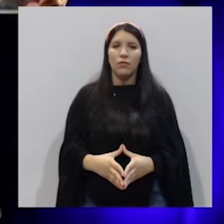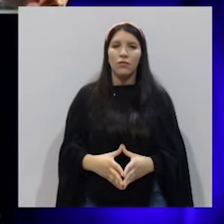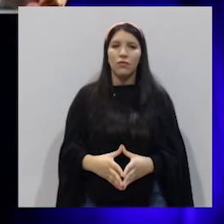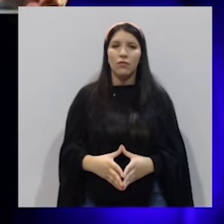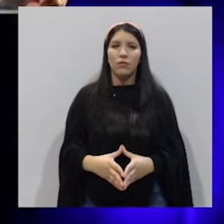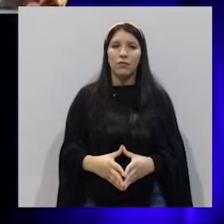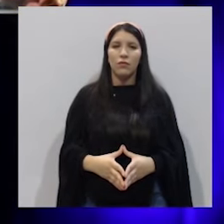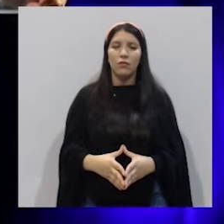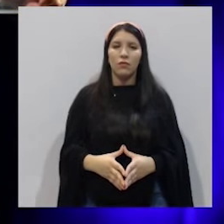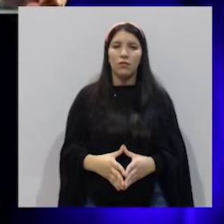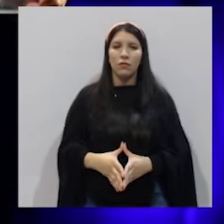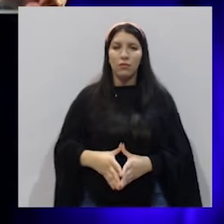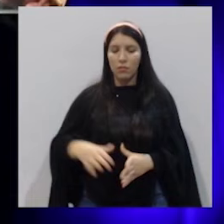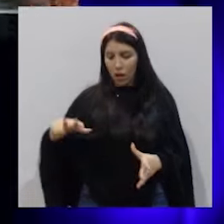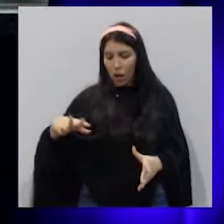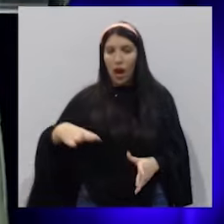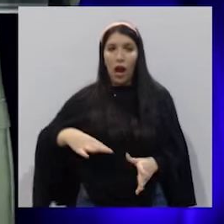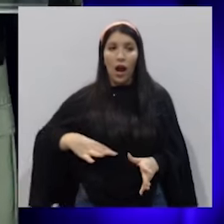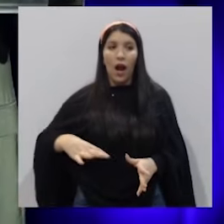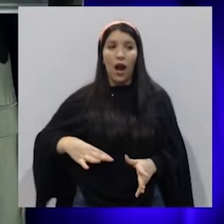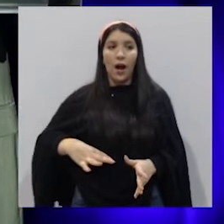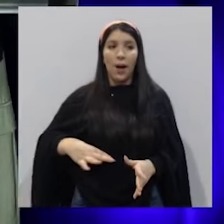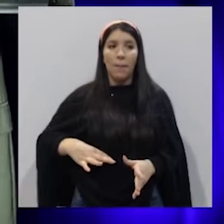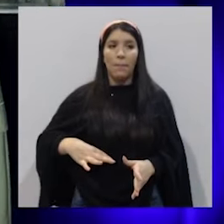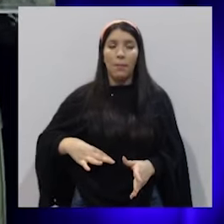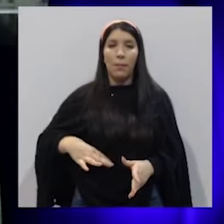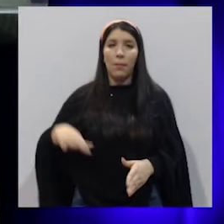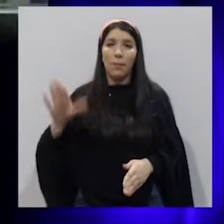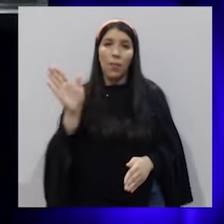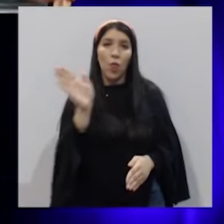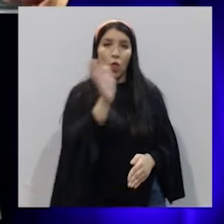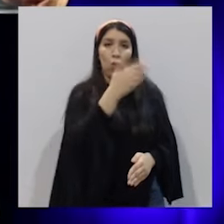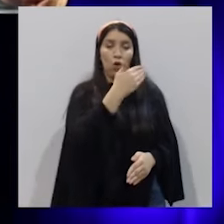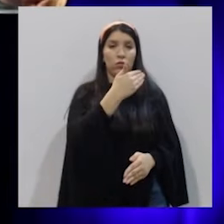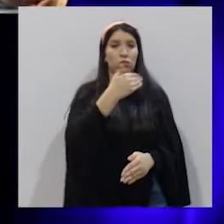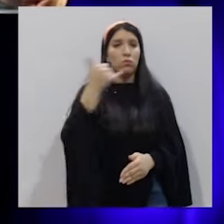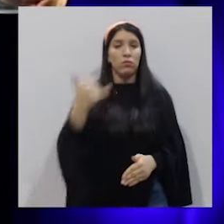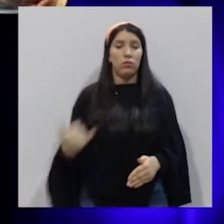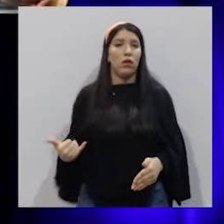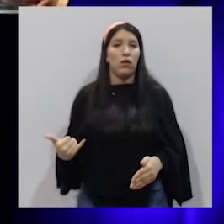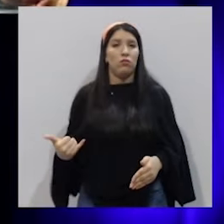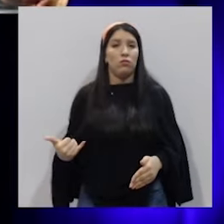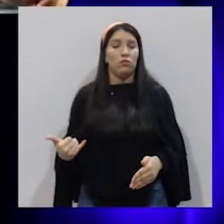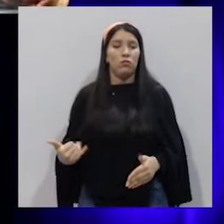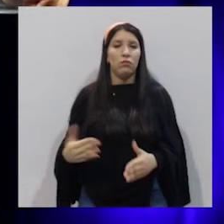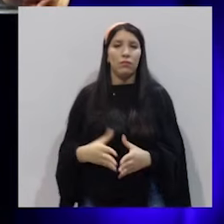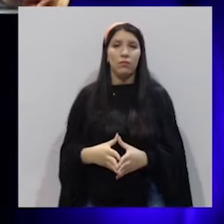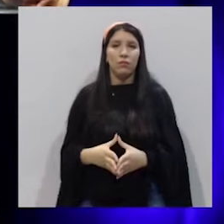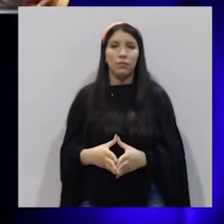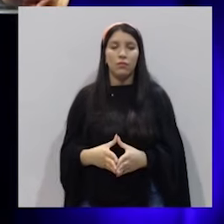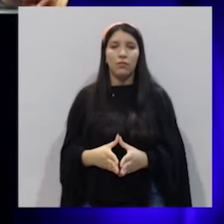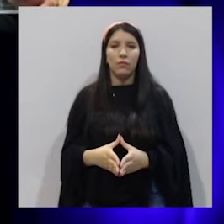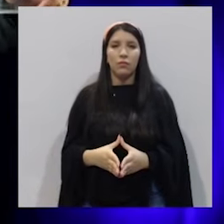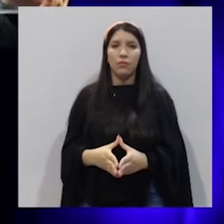ahora cuando no tenemos equilibrio la biblia dice que nuestro cuerpo es templo del espíritu santo